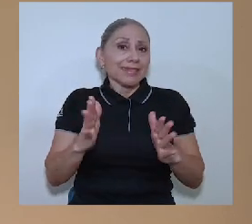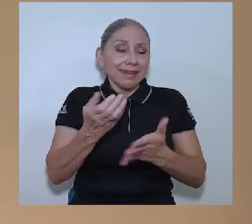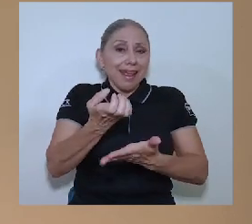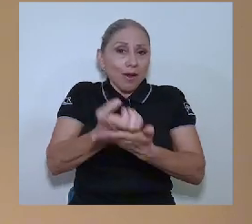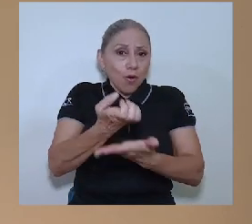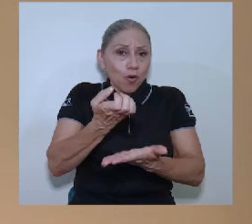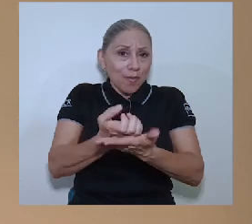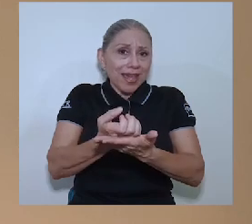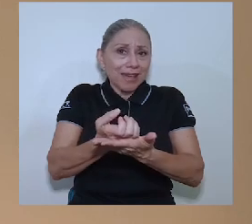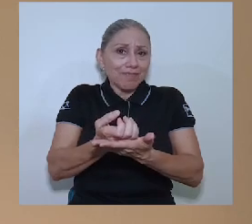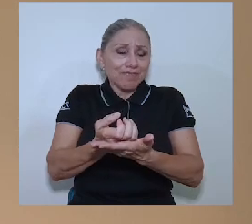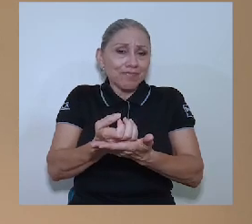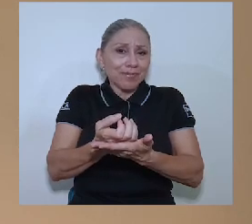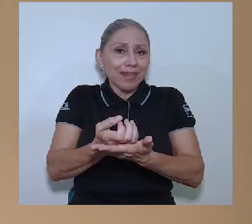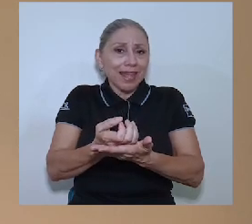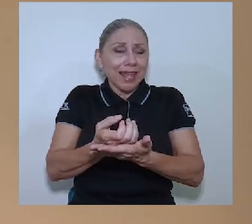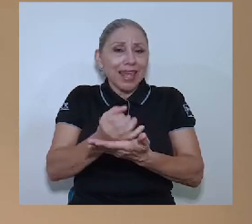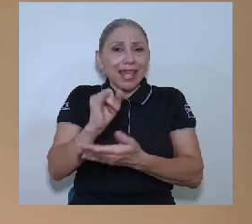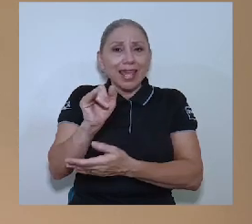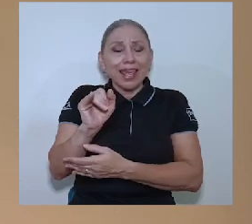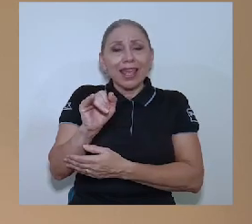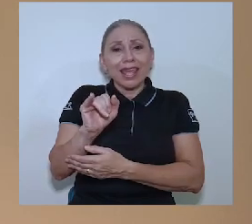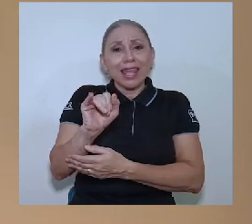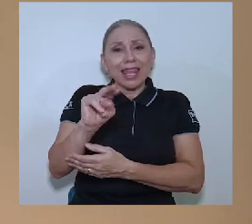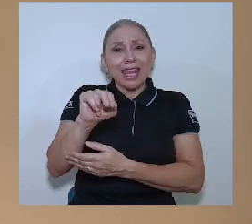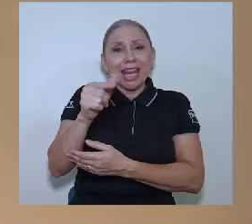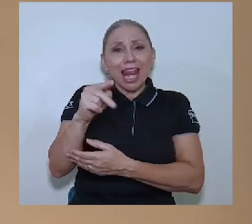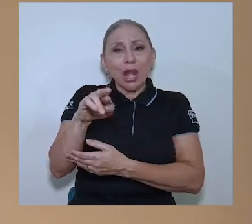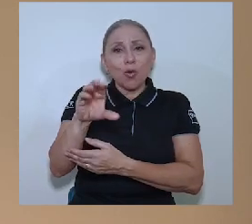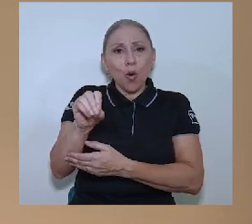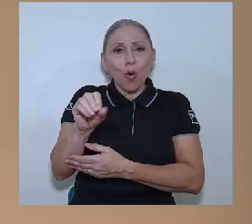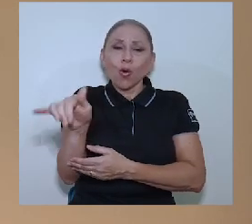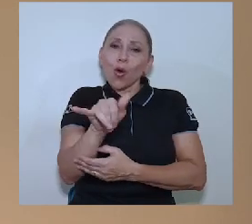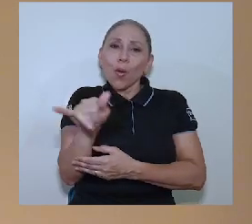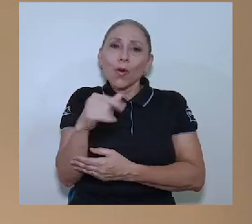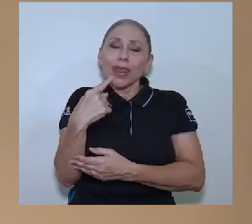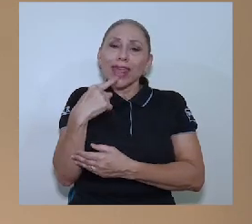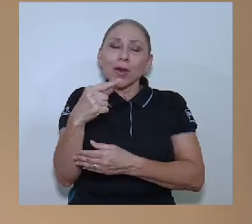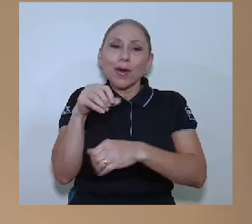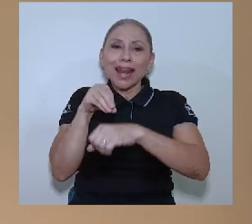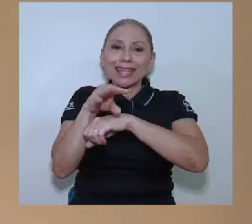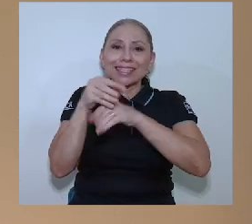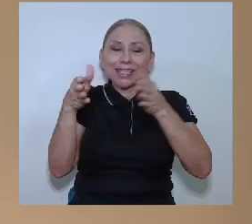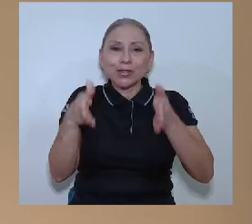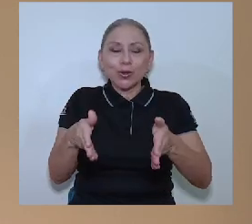es la economía ingenua, como dijo el asesor